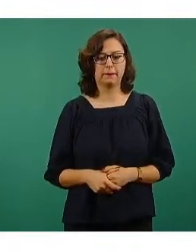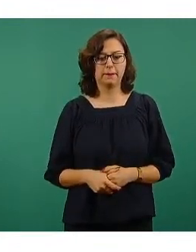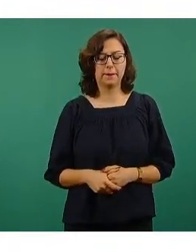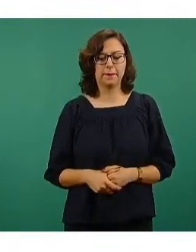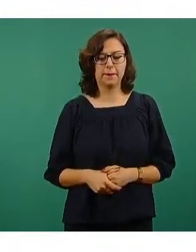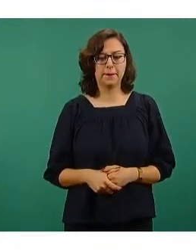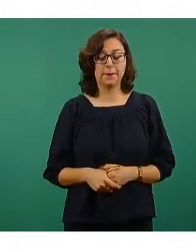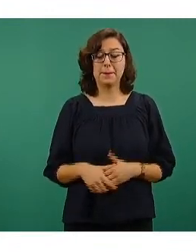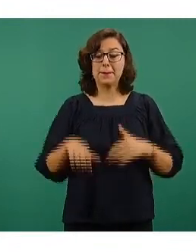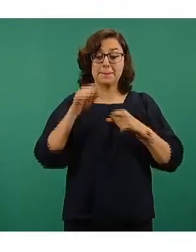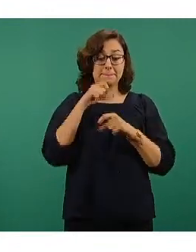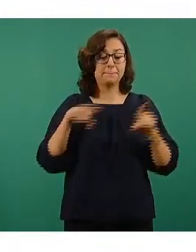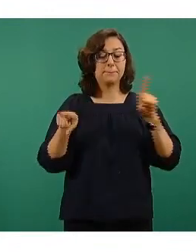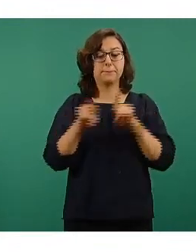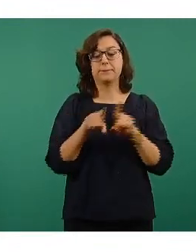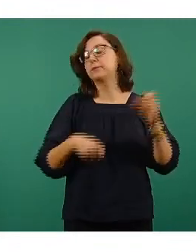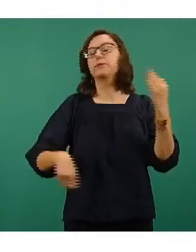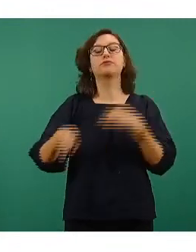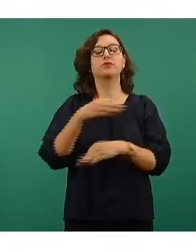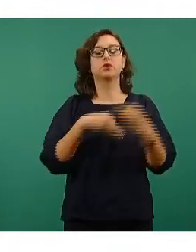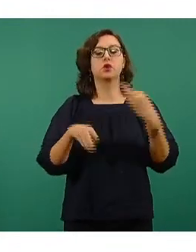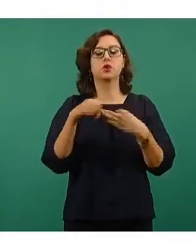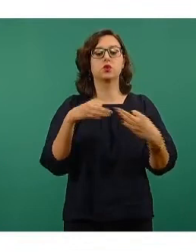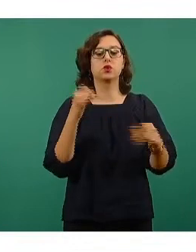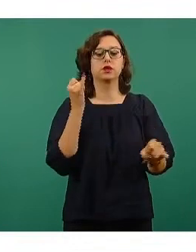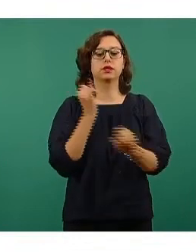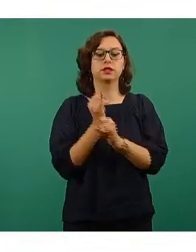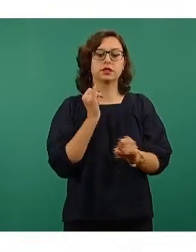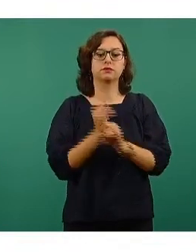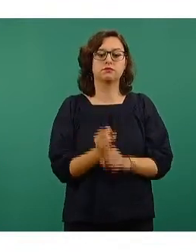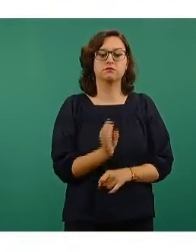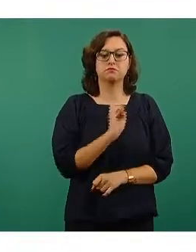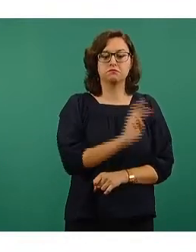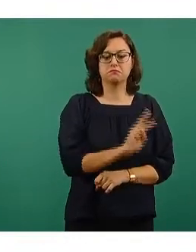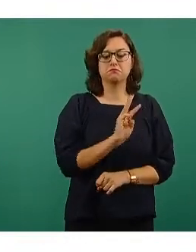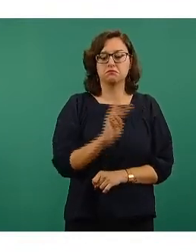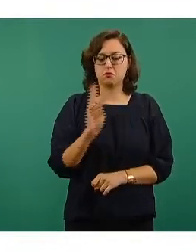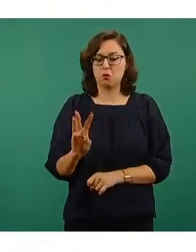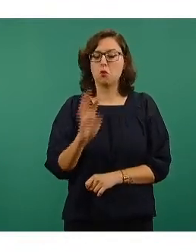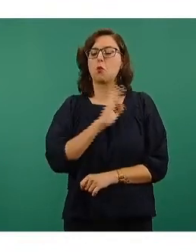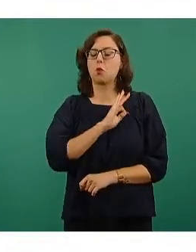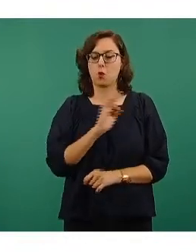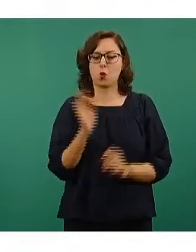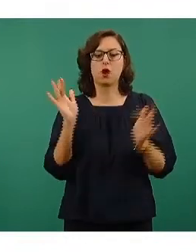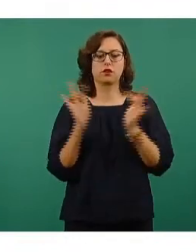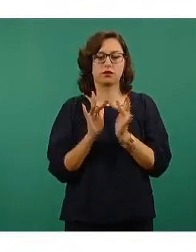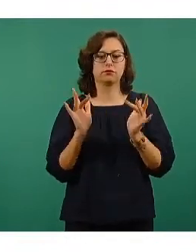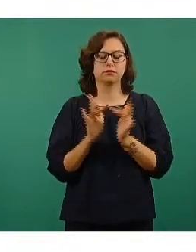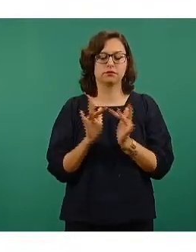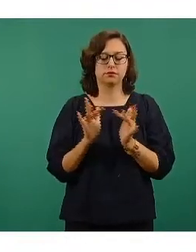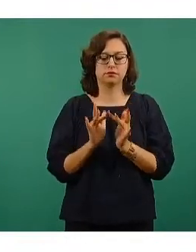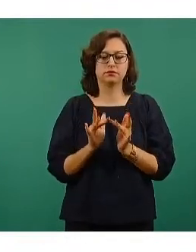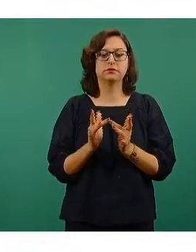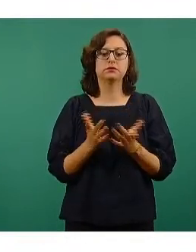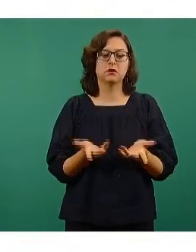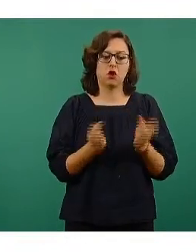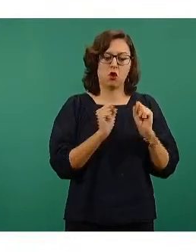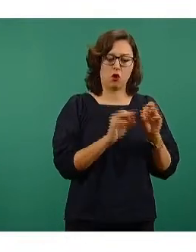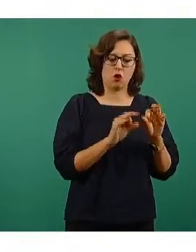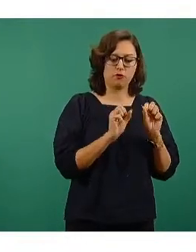también todo es en línea. Quienes necesitan asistencia personal se hace en las oficinas del DIF,